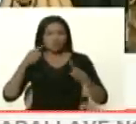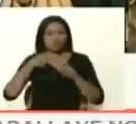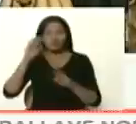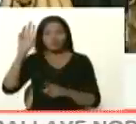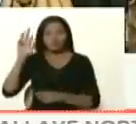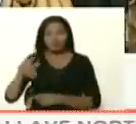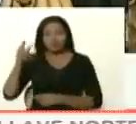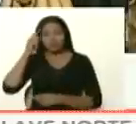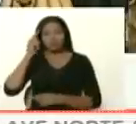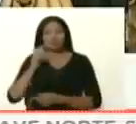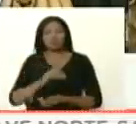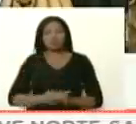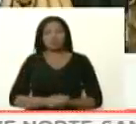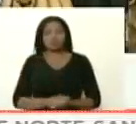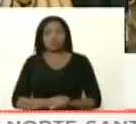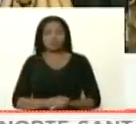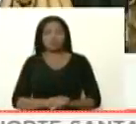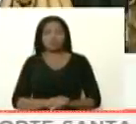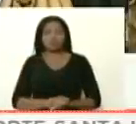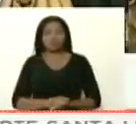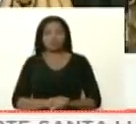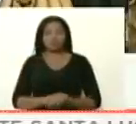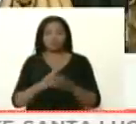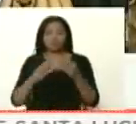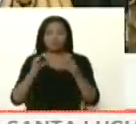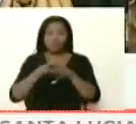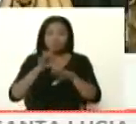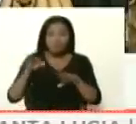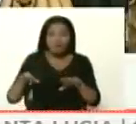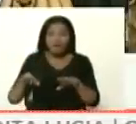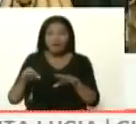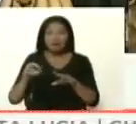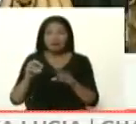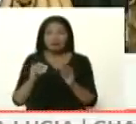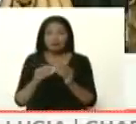días. No dejar que nada se atrase.